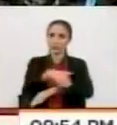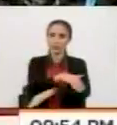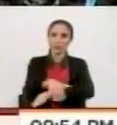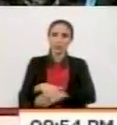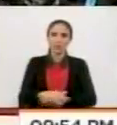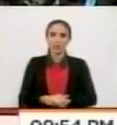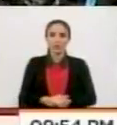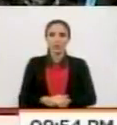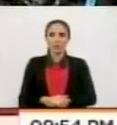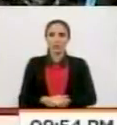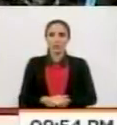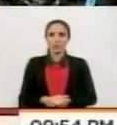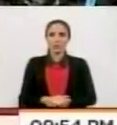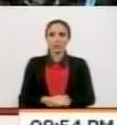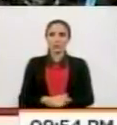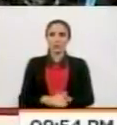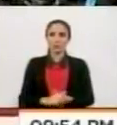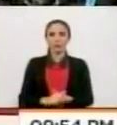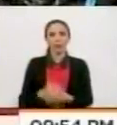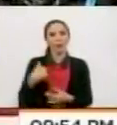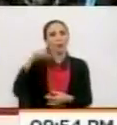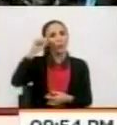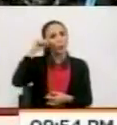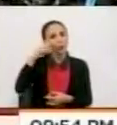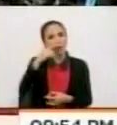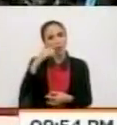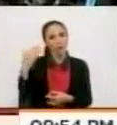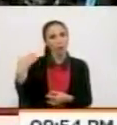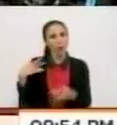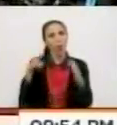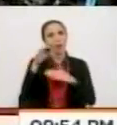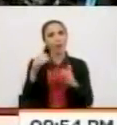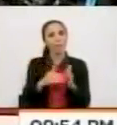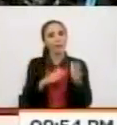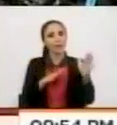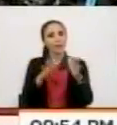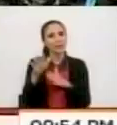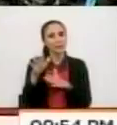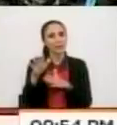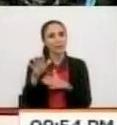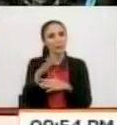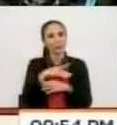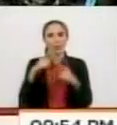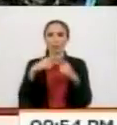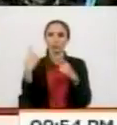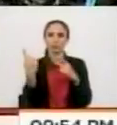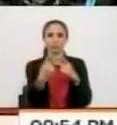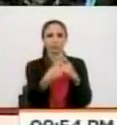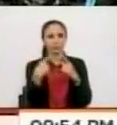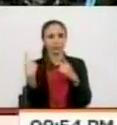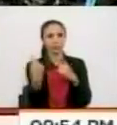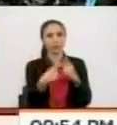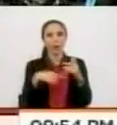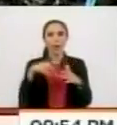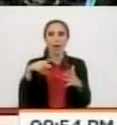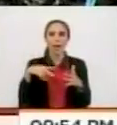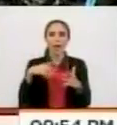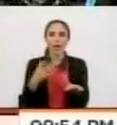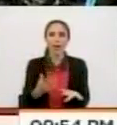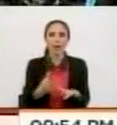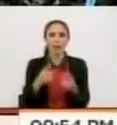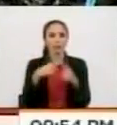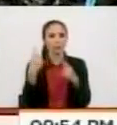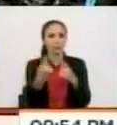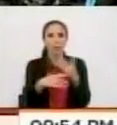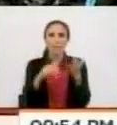en el 2015, que nos fuimos a dar la vuelta a Venezuela. Con la campaña de que perdimos. Ajá.